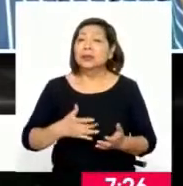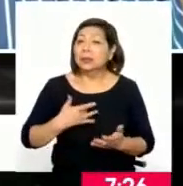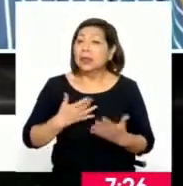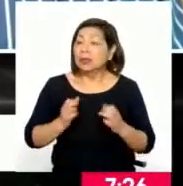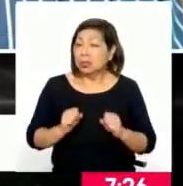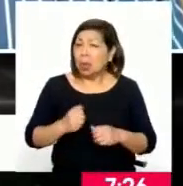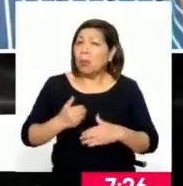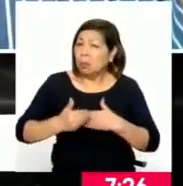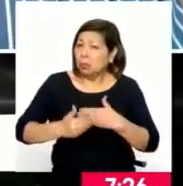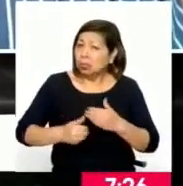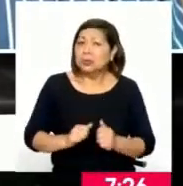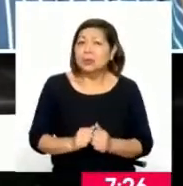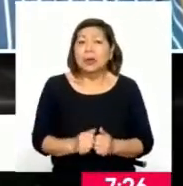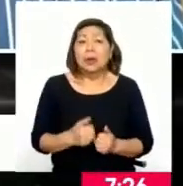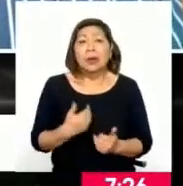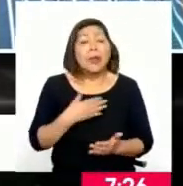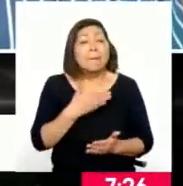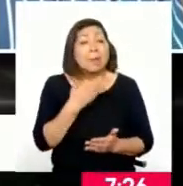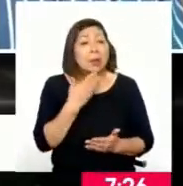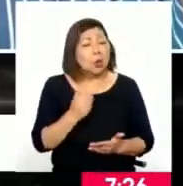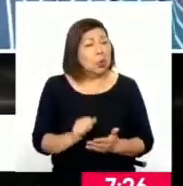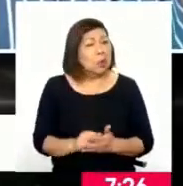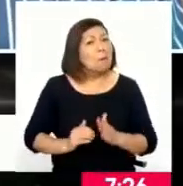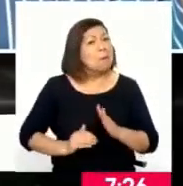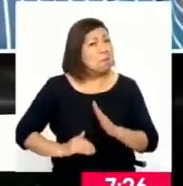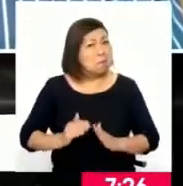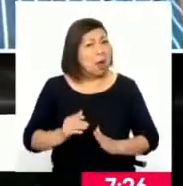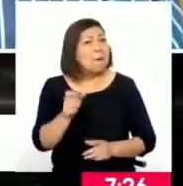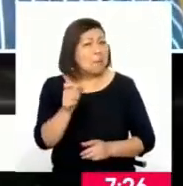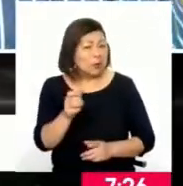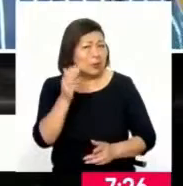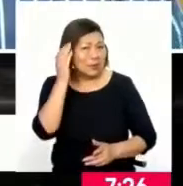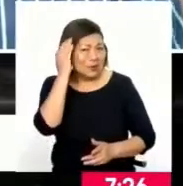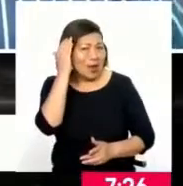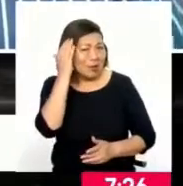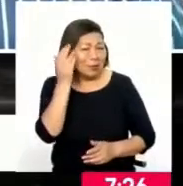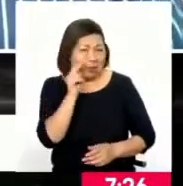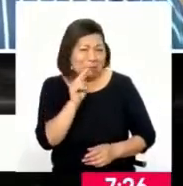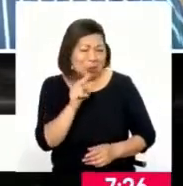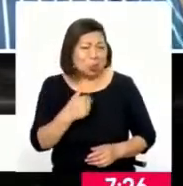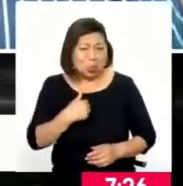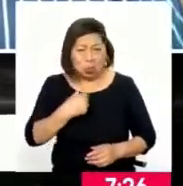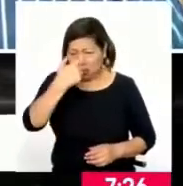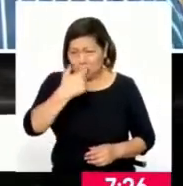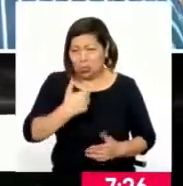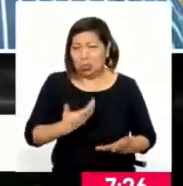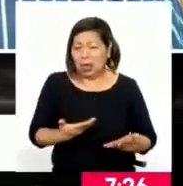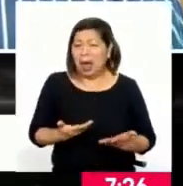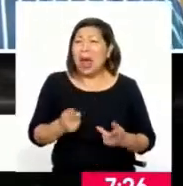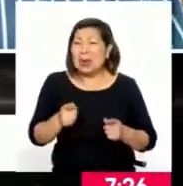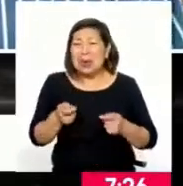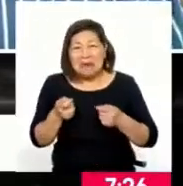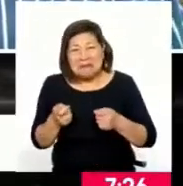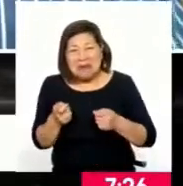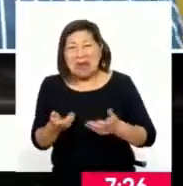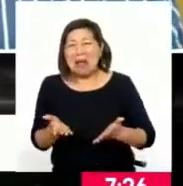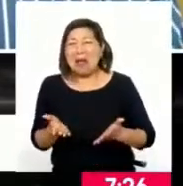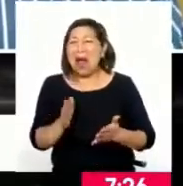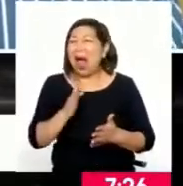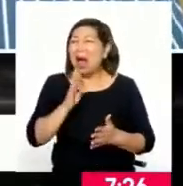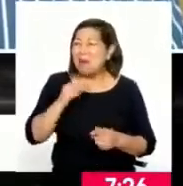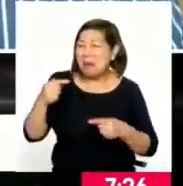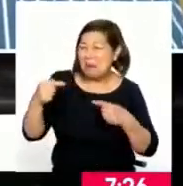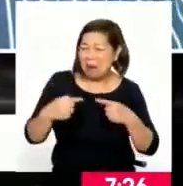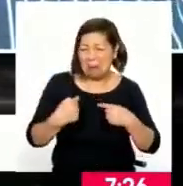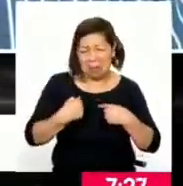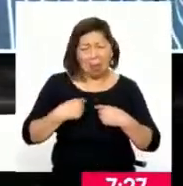que estamos avanzando. Esa es nuestra mejor convicción, y la mayoría de los ciudadanos también se da cuenta. Hay gente que nos va a provocar, que van a decir de todo,